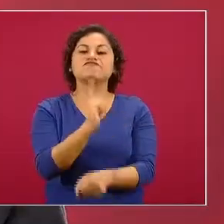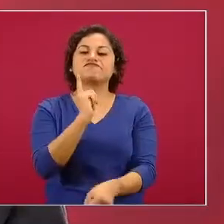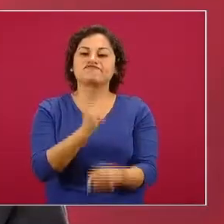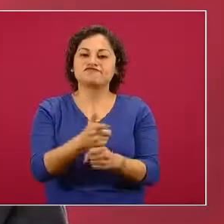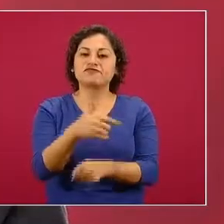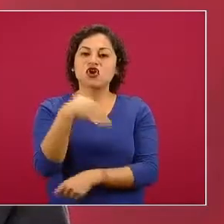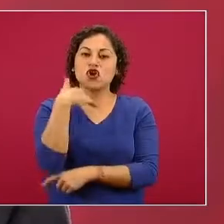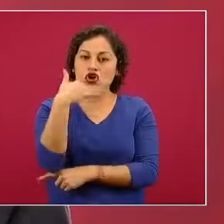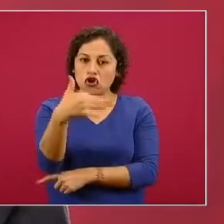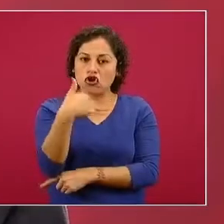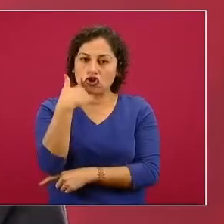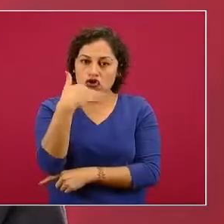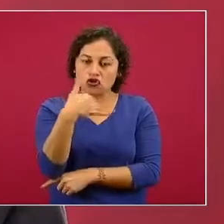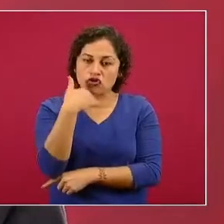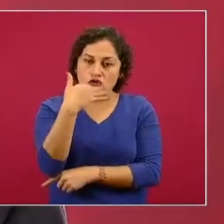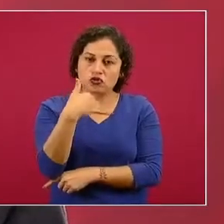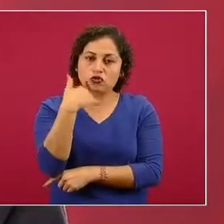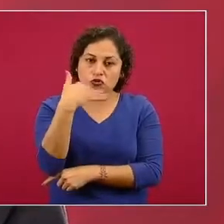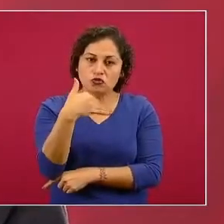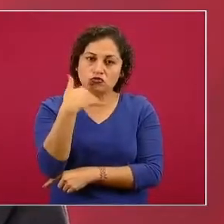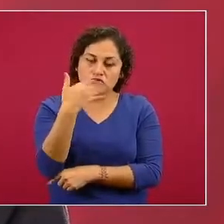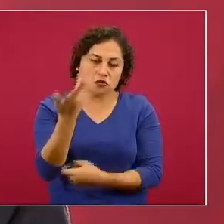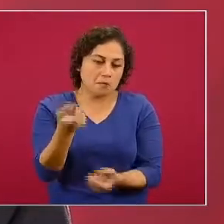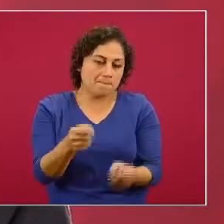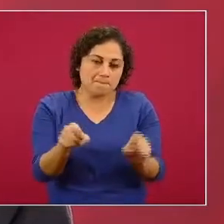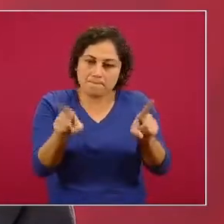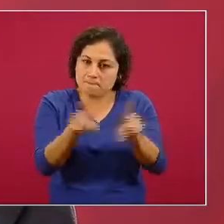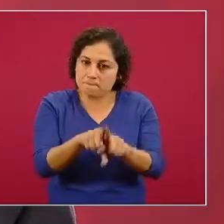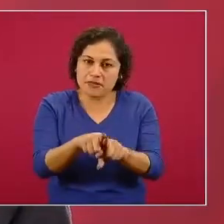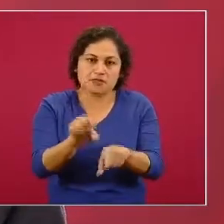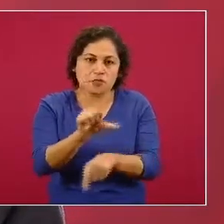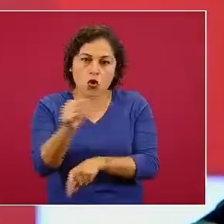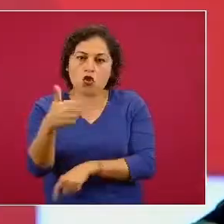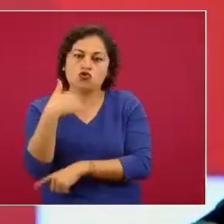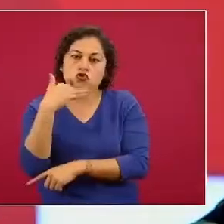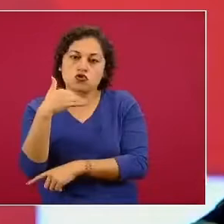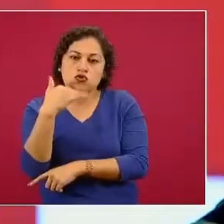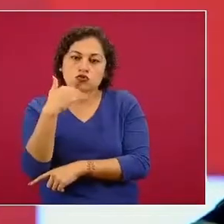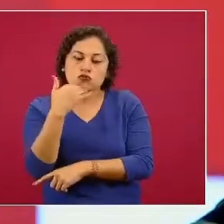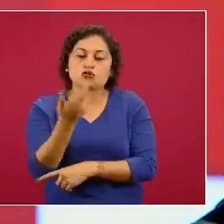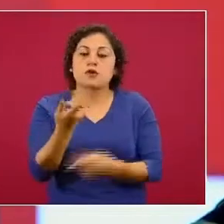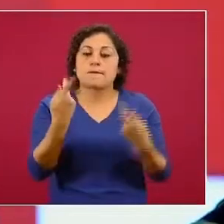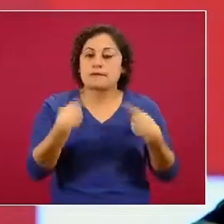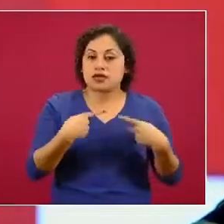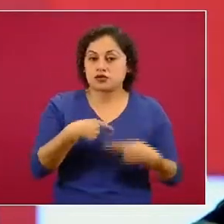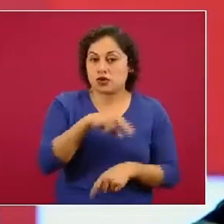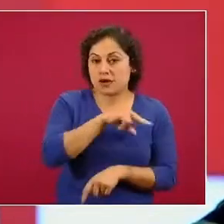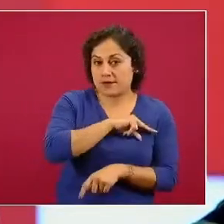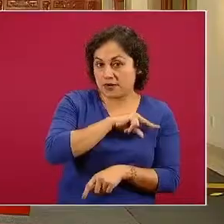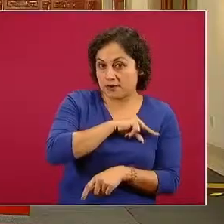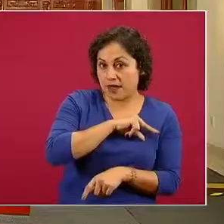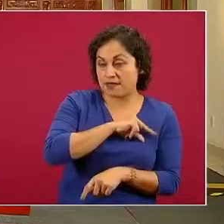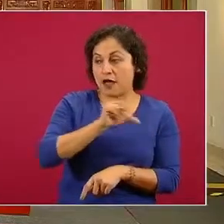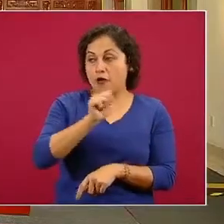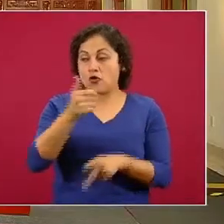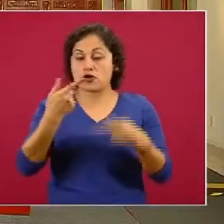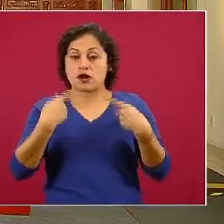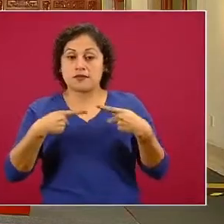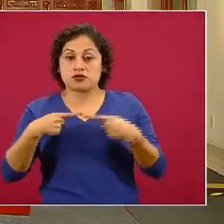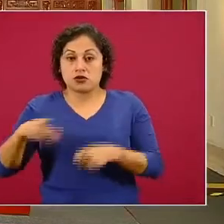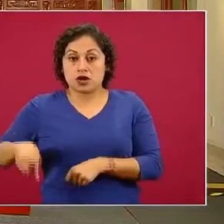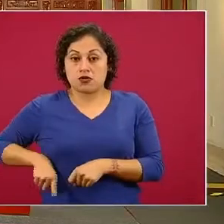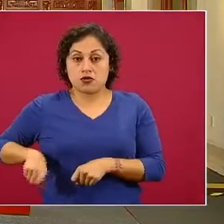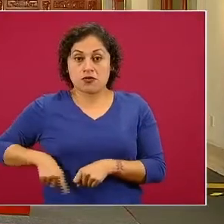hay una participación, como en todos los eventos de corrupción, entre un corruptor privado y un corrupto interno del